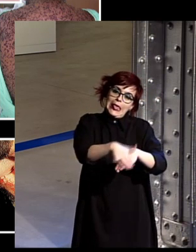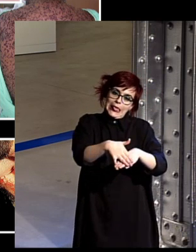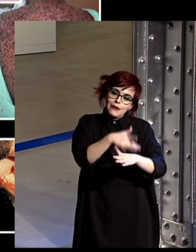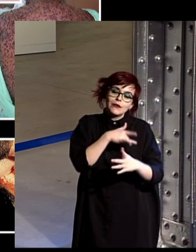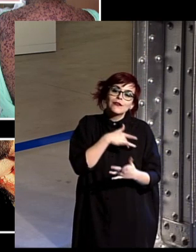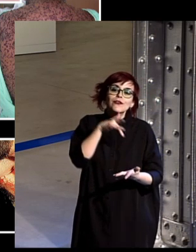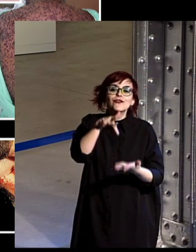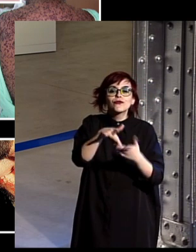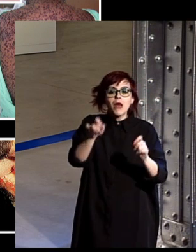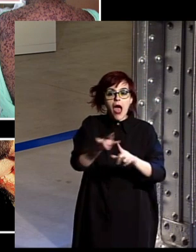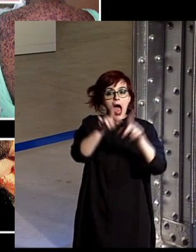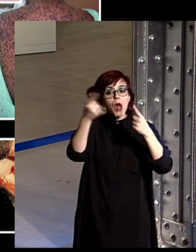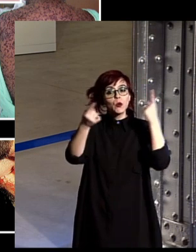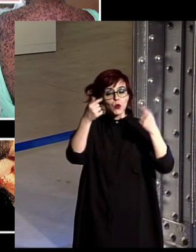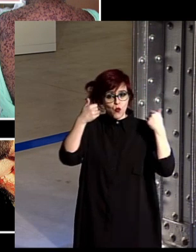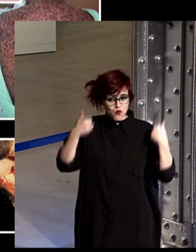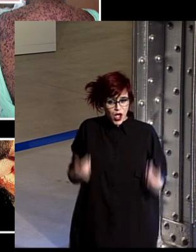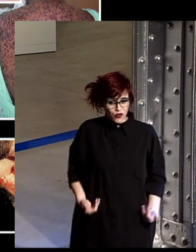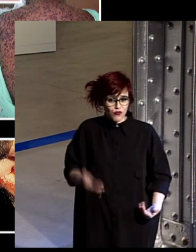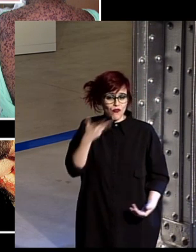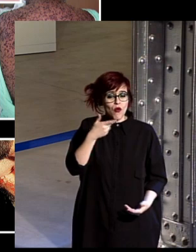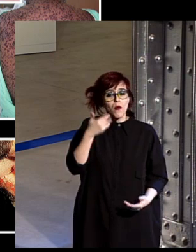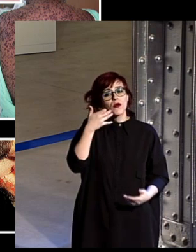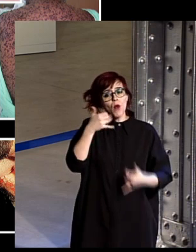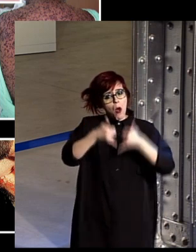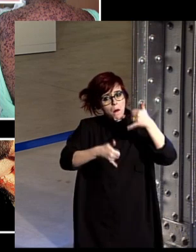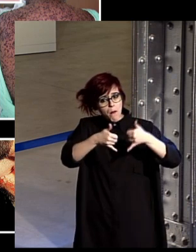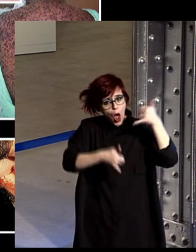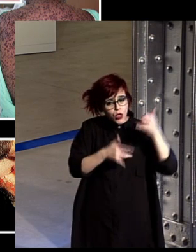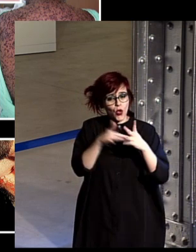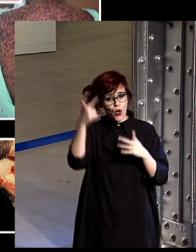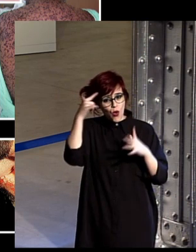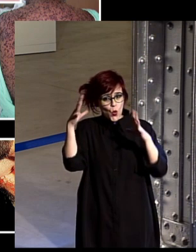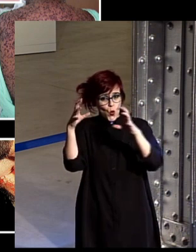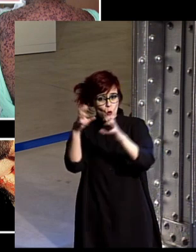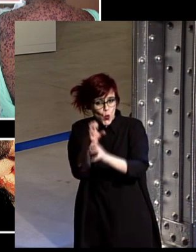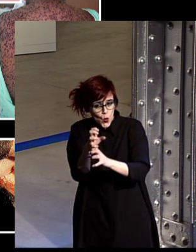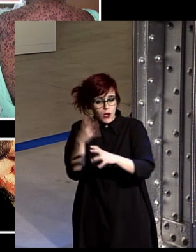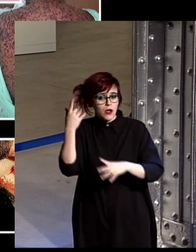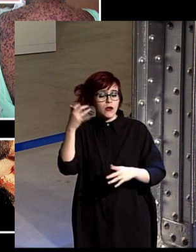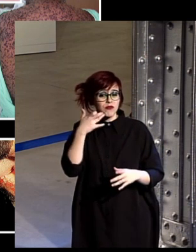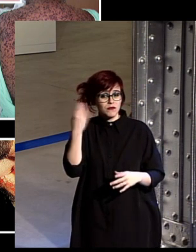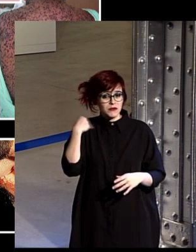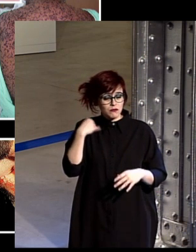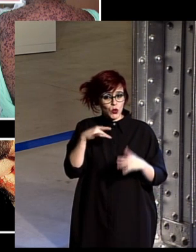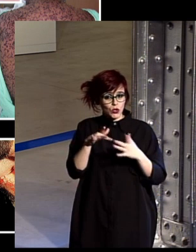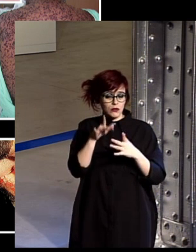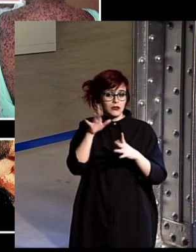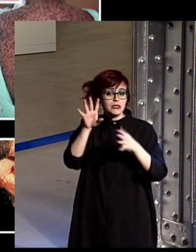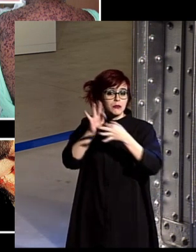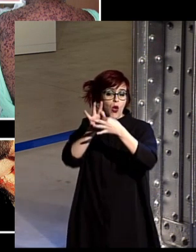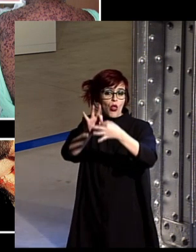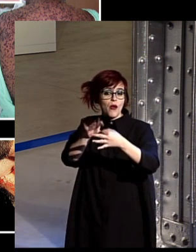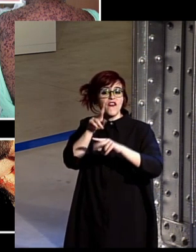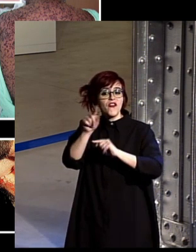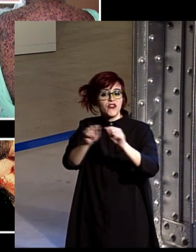de infecciones en humanos. Algunas pueden ser muy conocidas, ¿verdad? La polio, por ejemplo, microcefalia asociada o correlacionada, como nos decía Ignacio, con virus